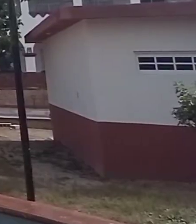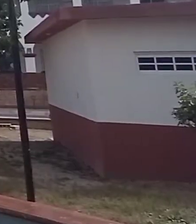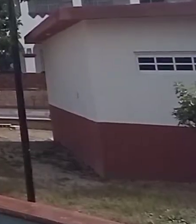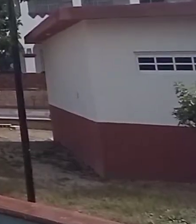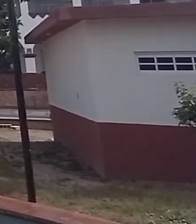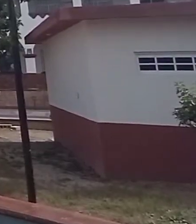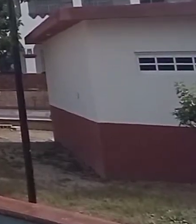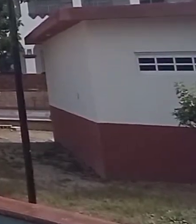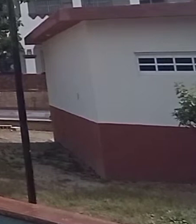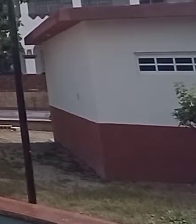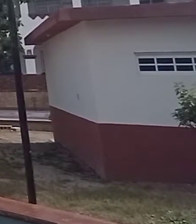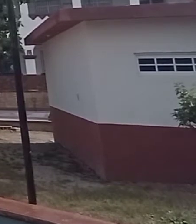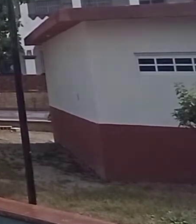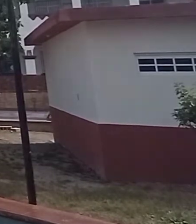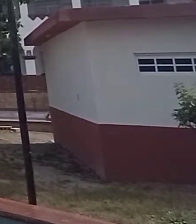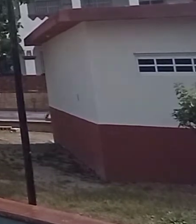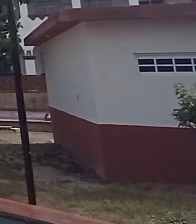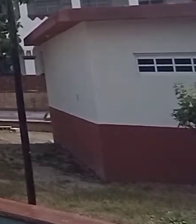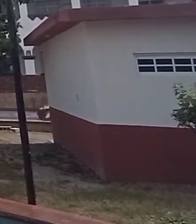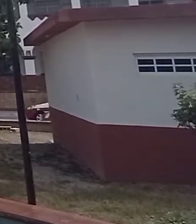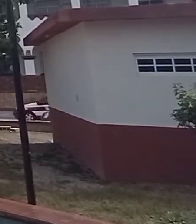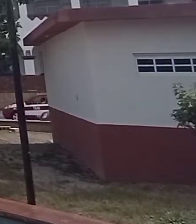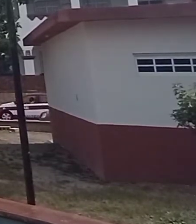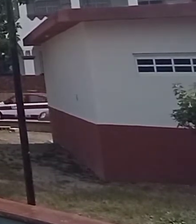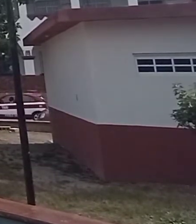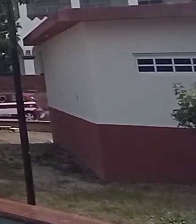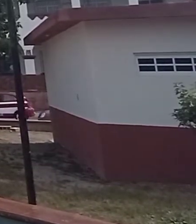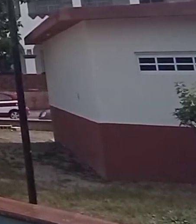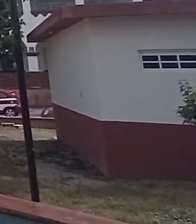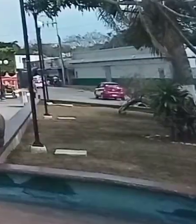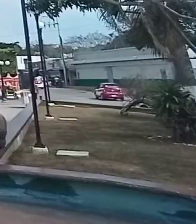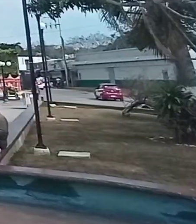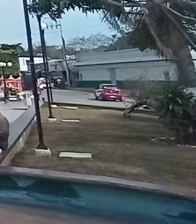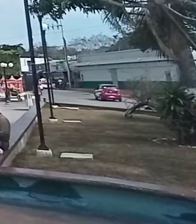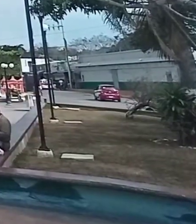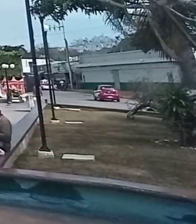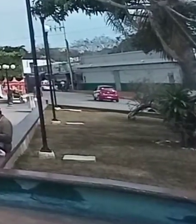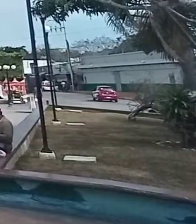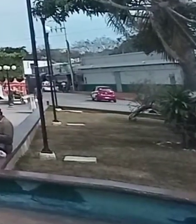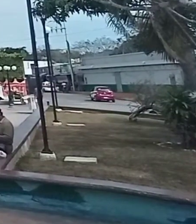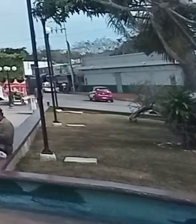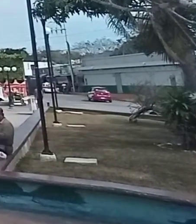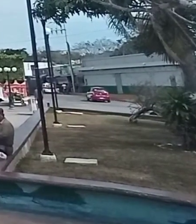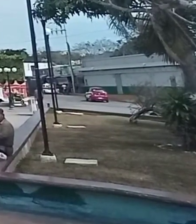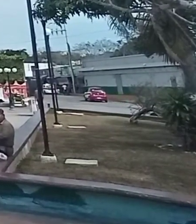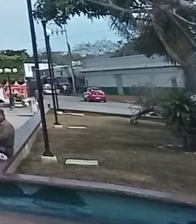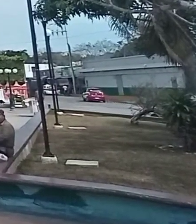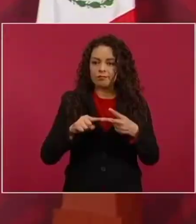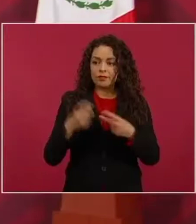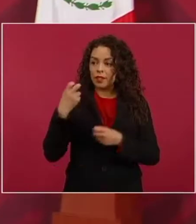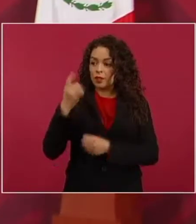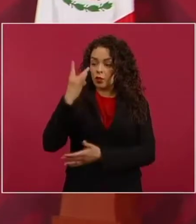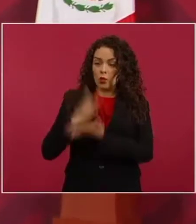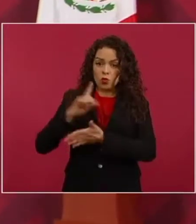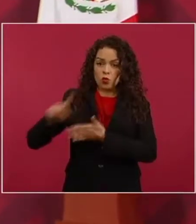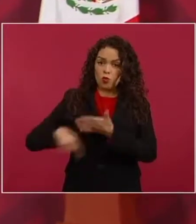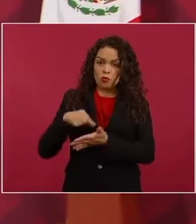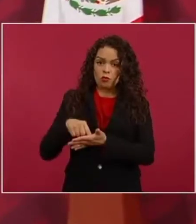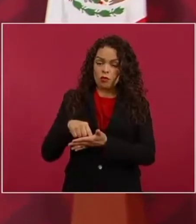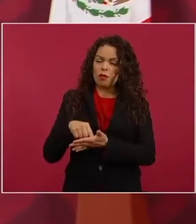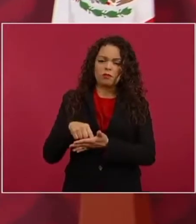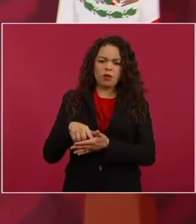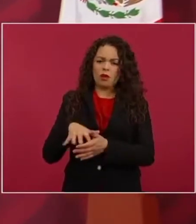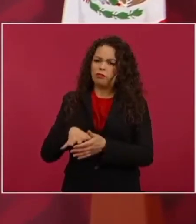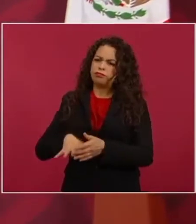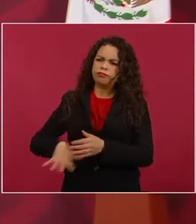derecho de ser atendidos con este servicio. Aplaudió la iniciativa del presidente de México, Andrés Manuel